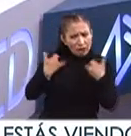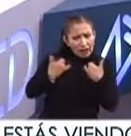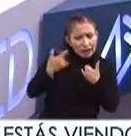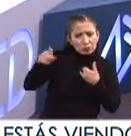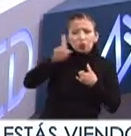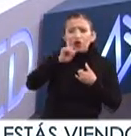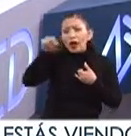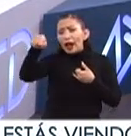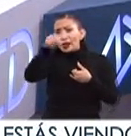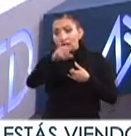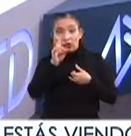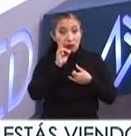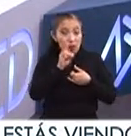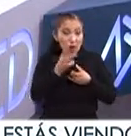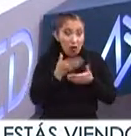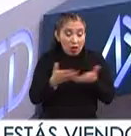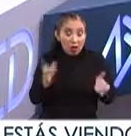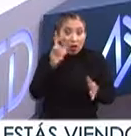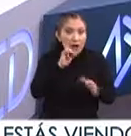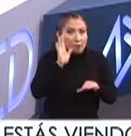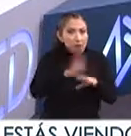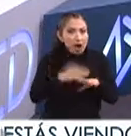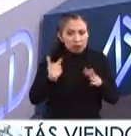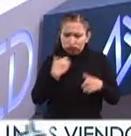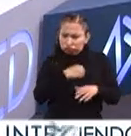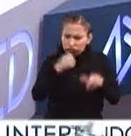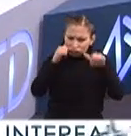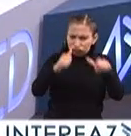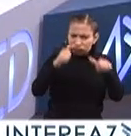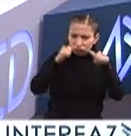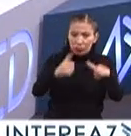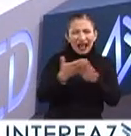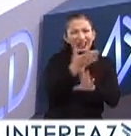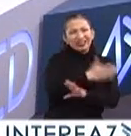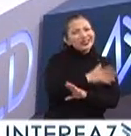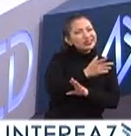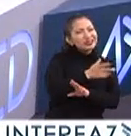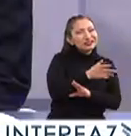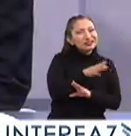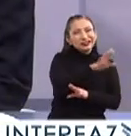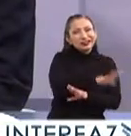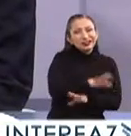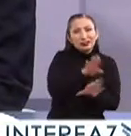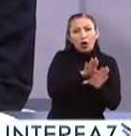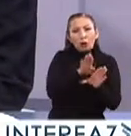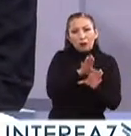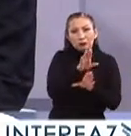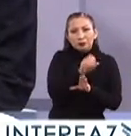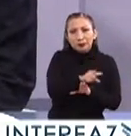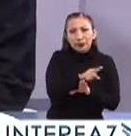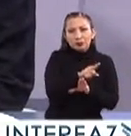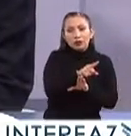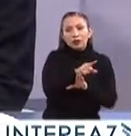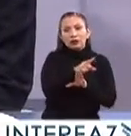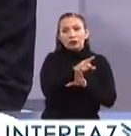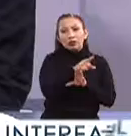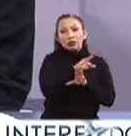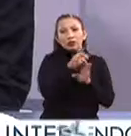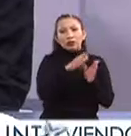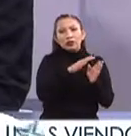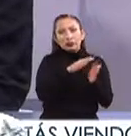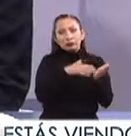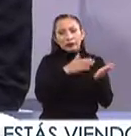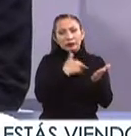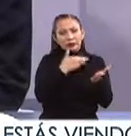jóvenes, las mujeres? Yo veo ahora a las mujeres mucho más comprometidas, no sé, antes, tomando en cuenta este eje central del